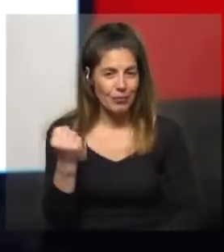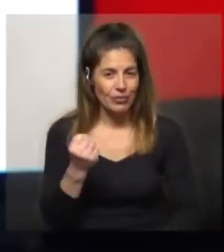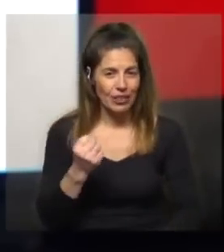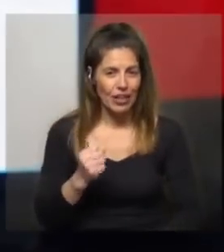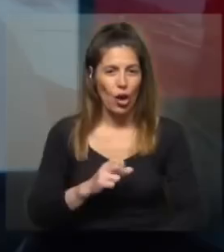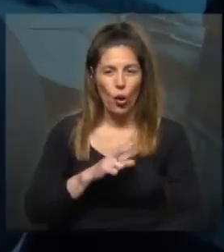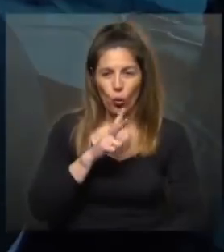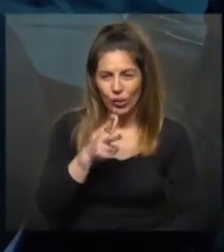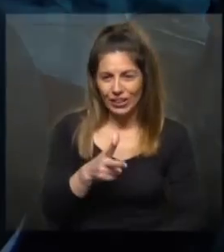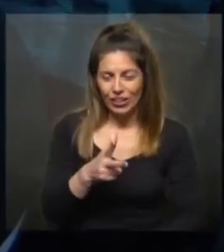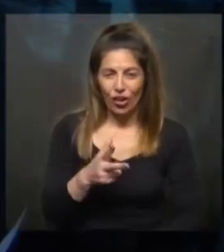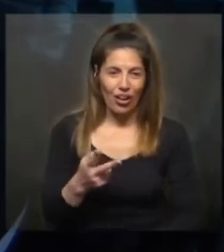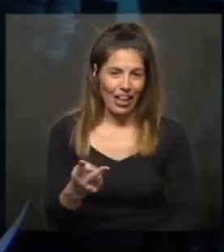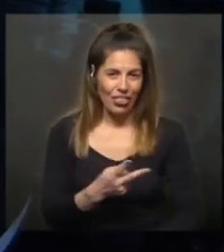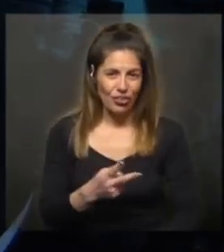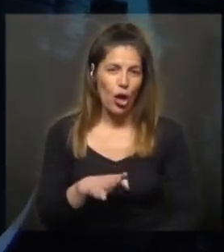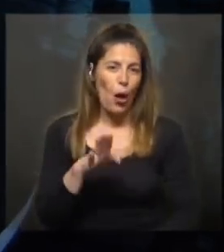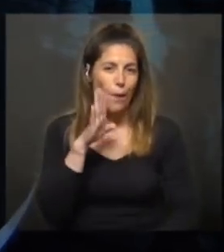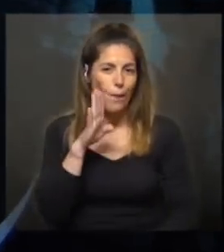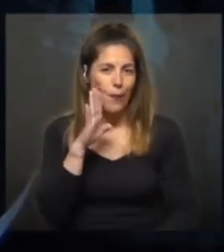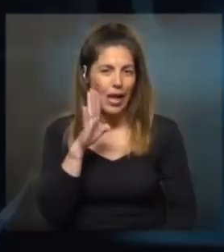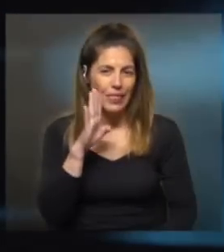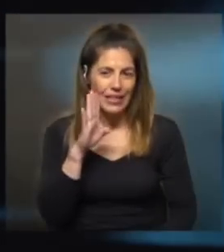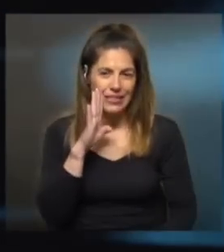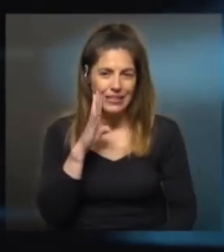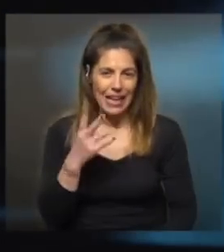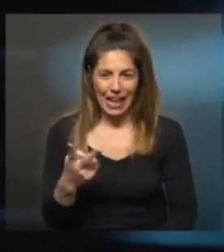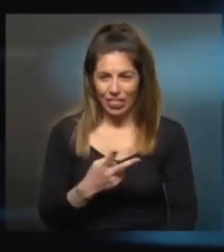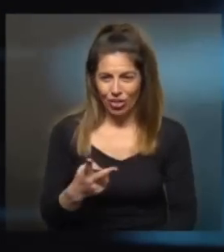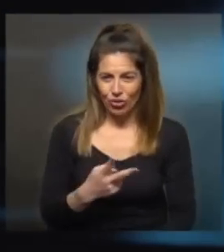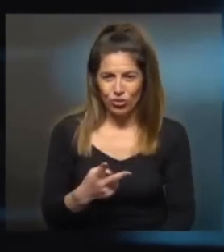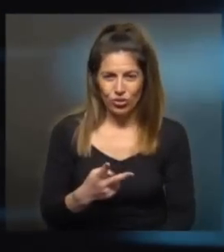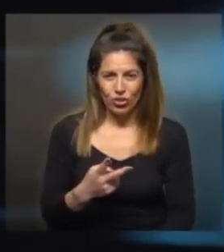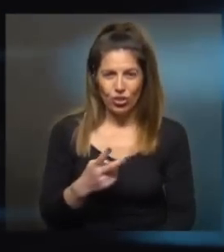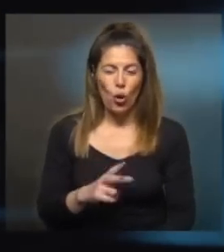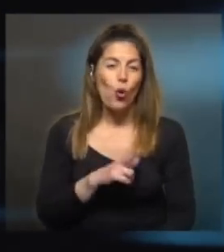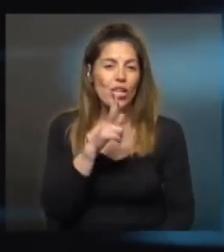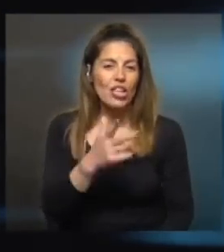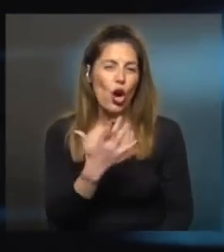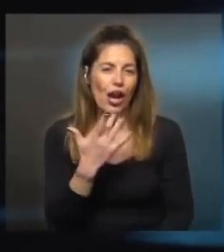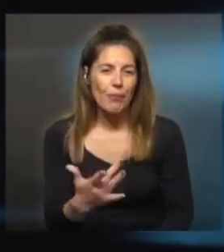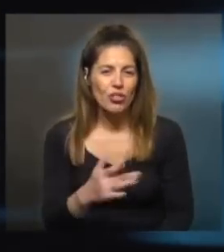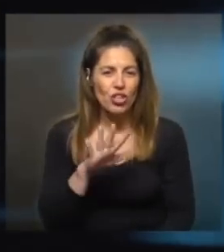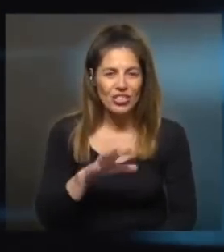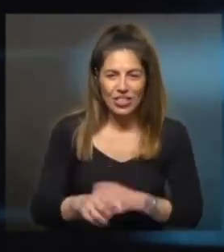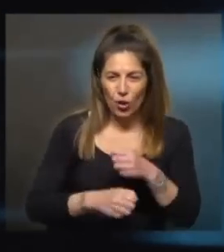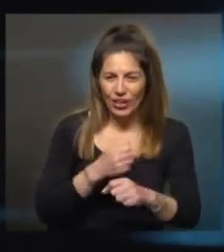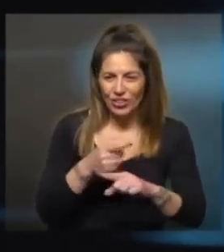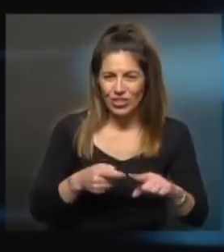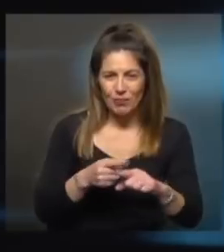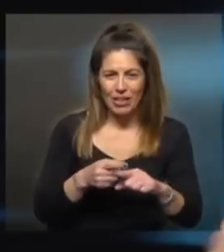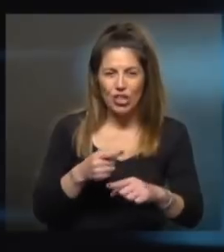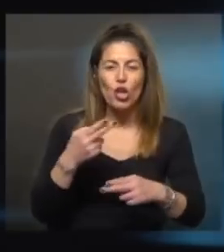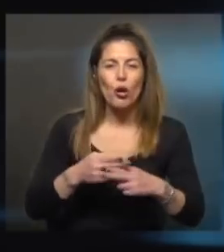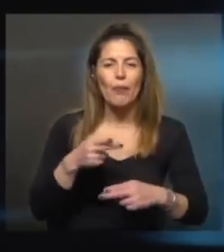un hijo en conjunto Así es somos madres ambas tenemos un hijo hermoso que ahora tiene cinco años y medio que se llama